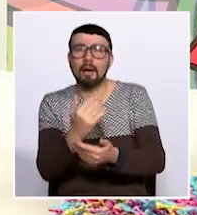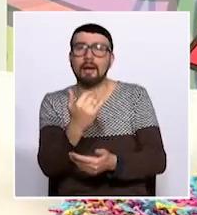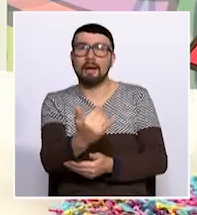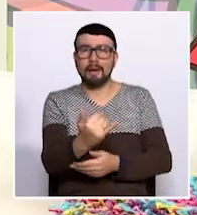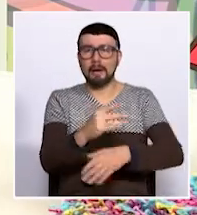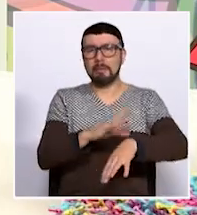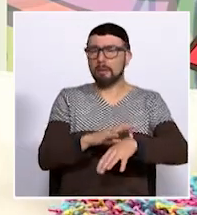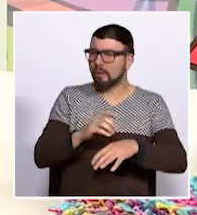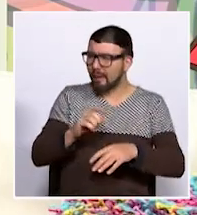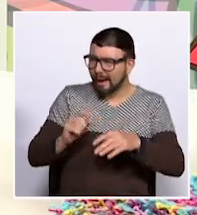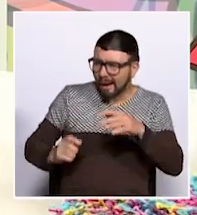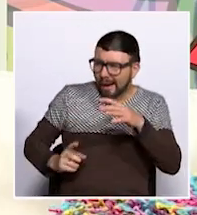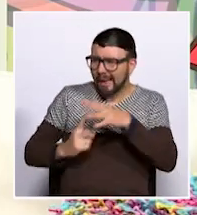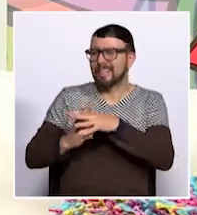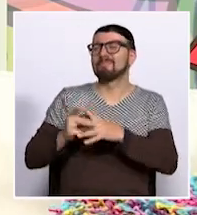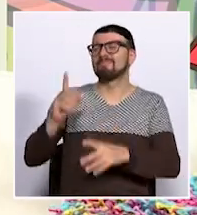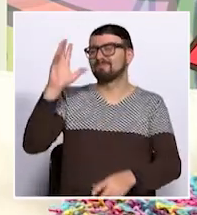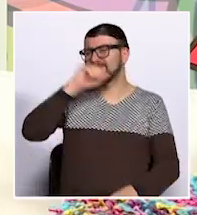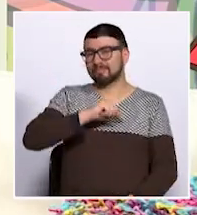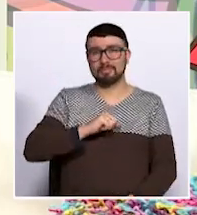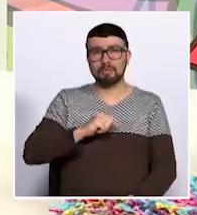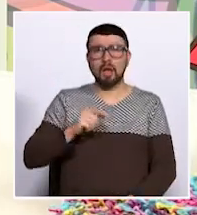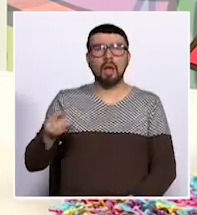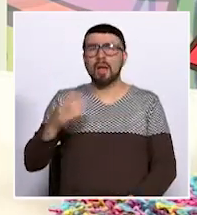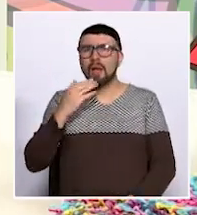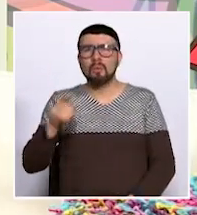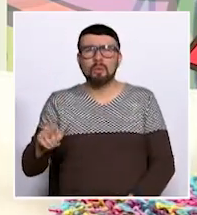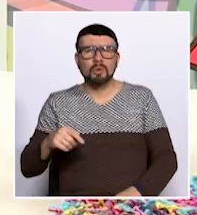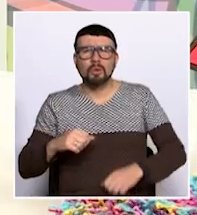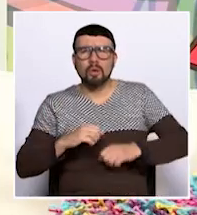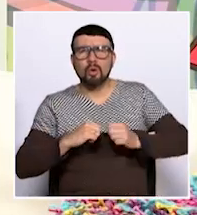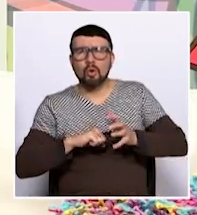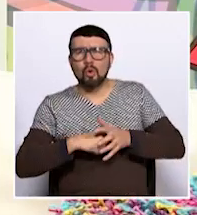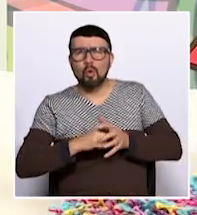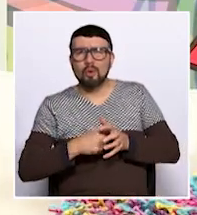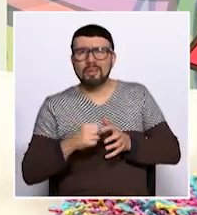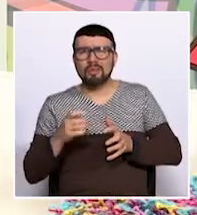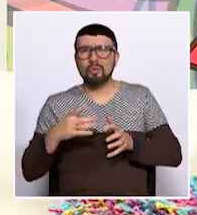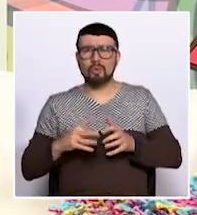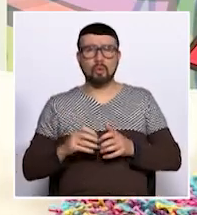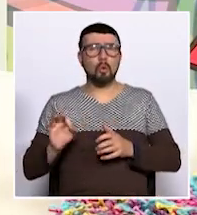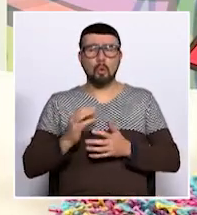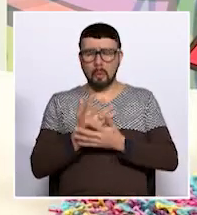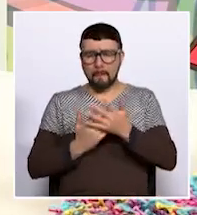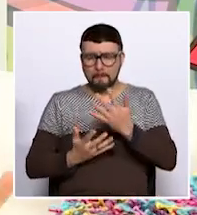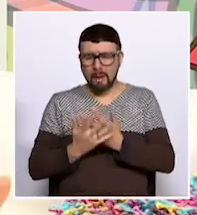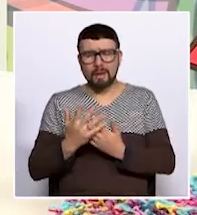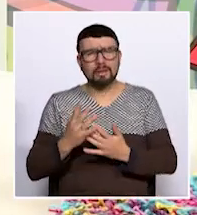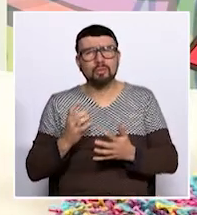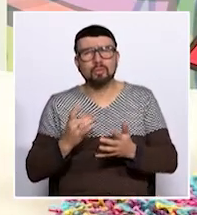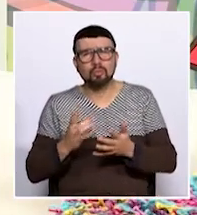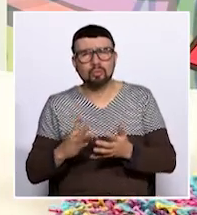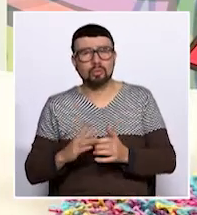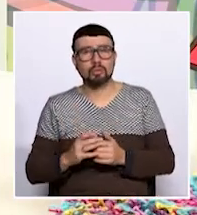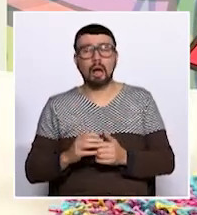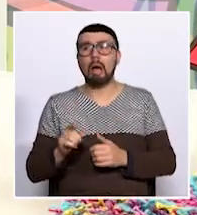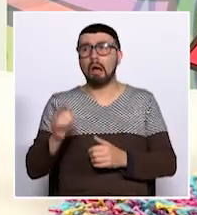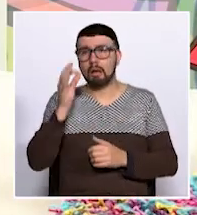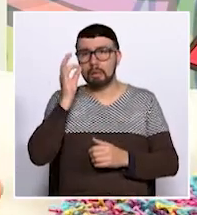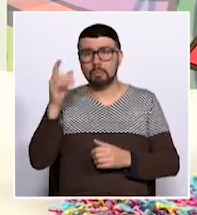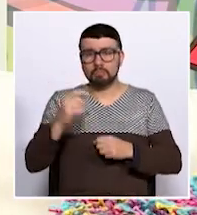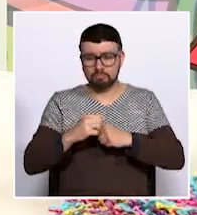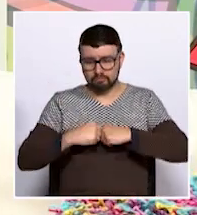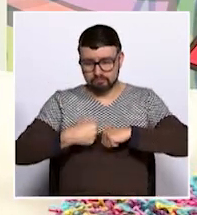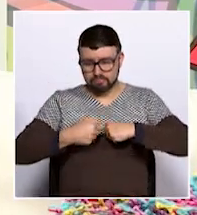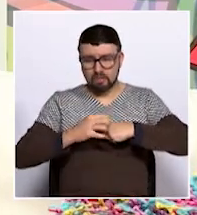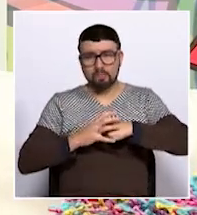del dolor. Ah, es que tengo un dolor de rodilla, es que tengo un dolor en las manos, es que puede ser una artrosis, es